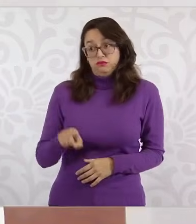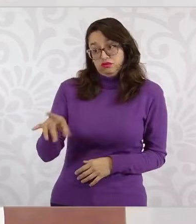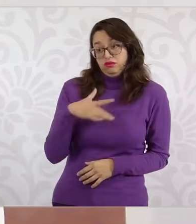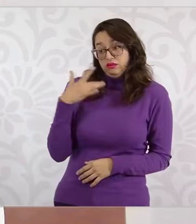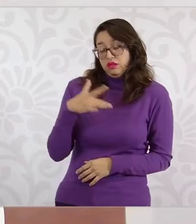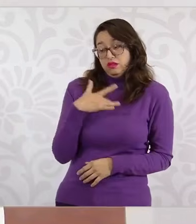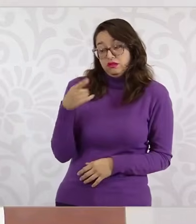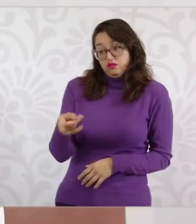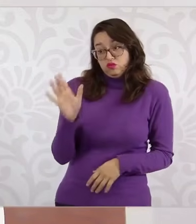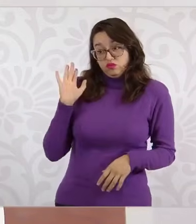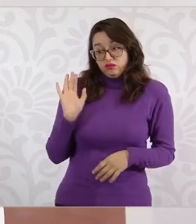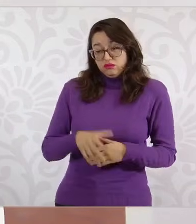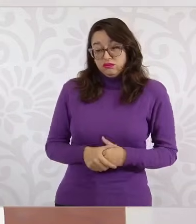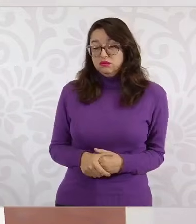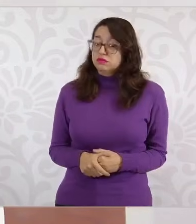Mi interpretación,